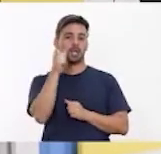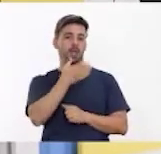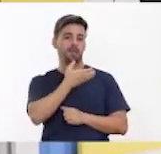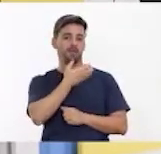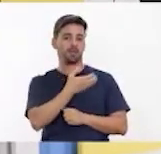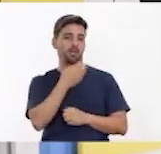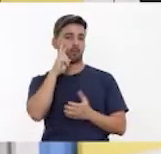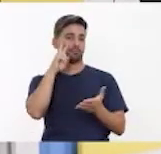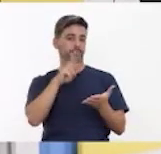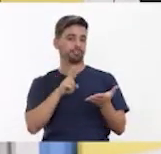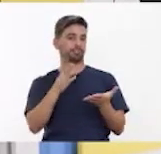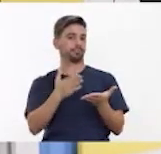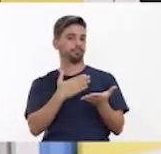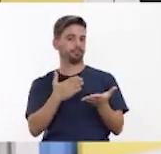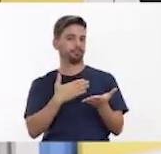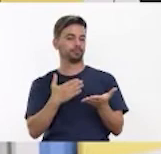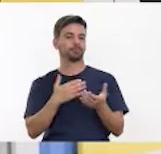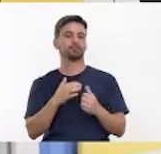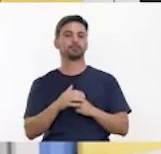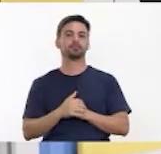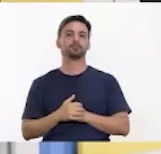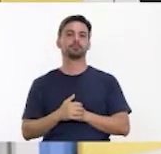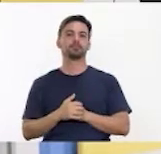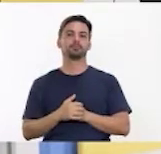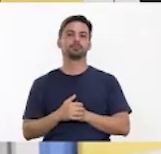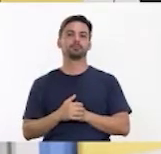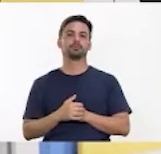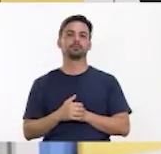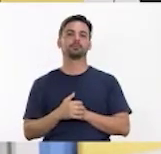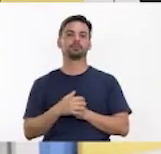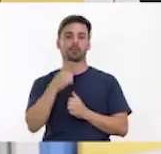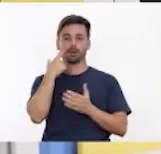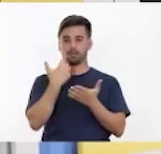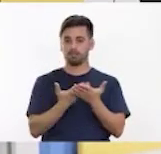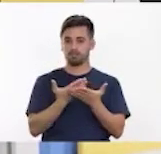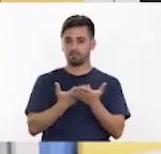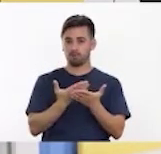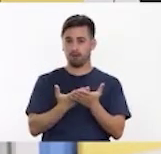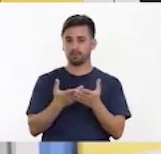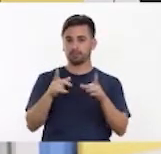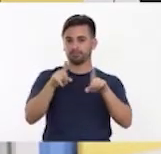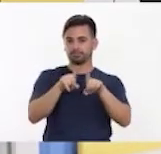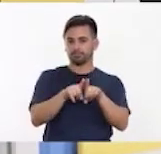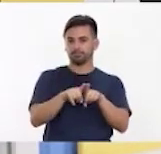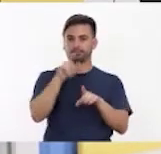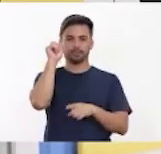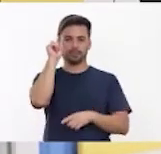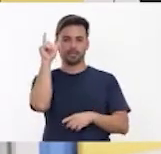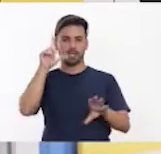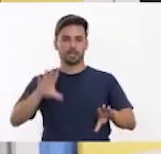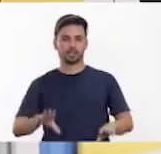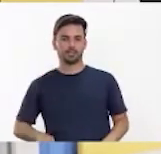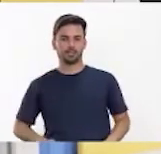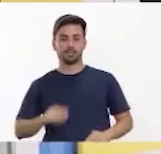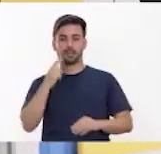son muestra de esa articulación con las ideas martianas y marxistas.